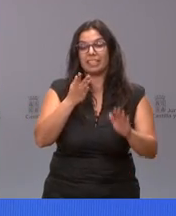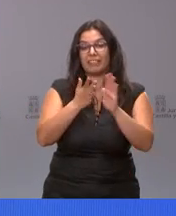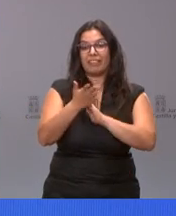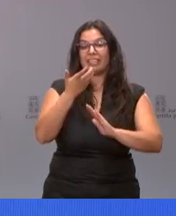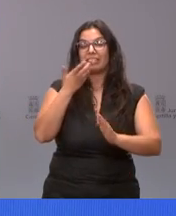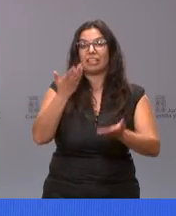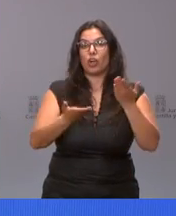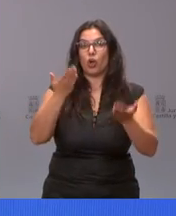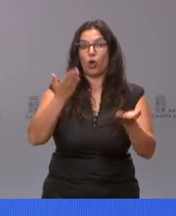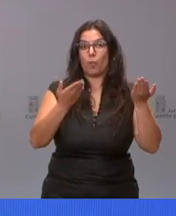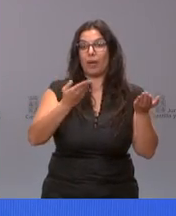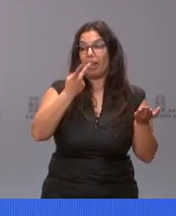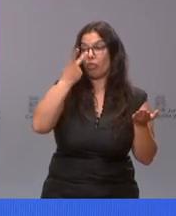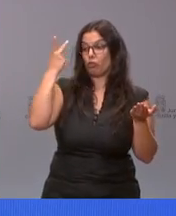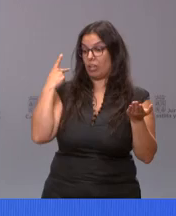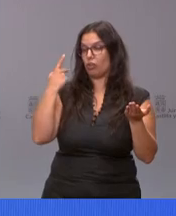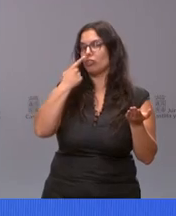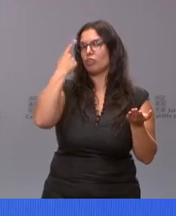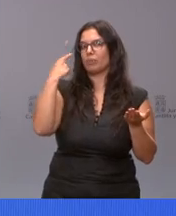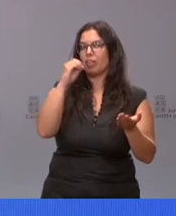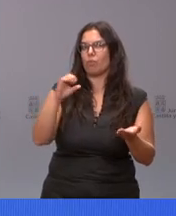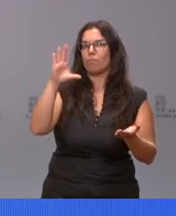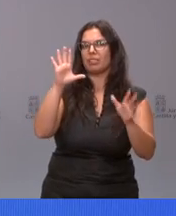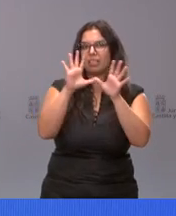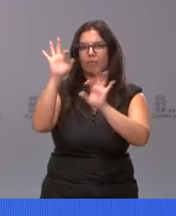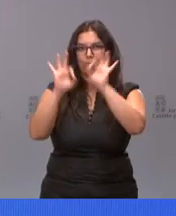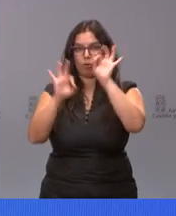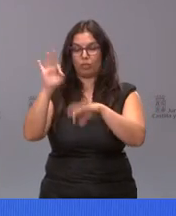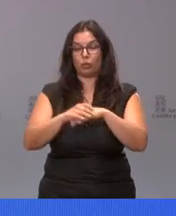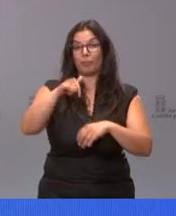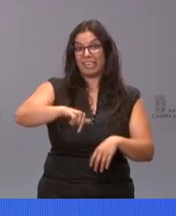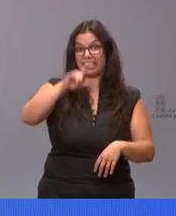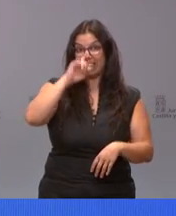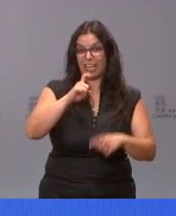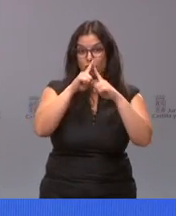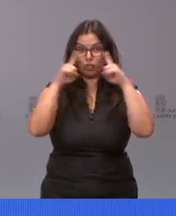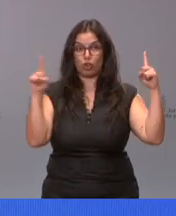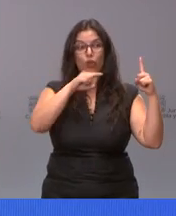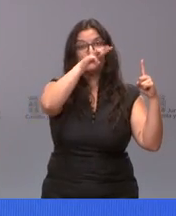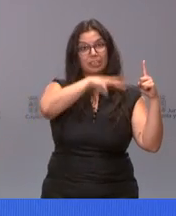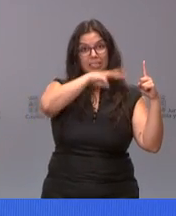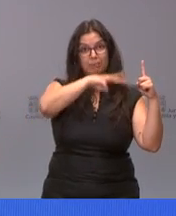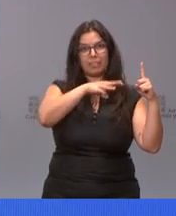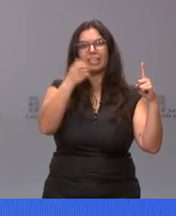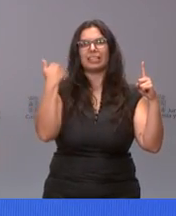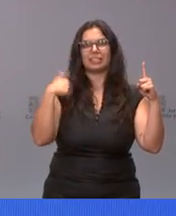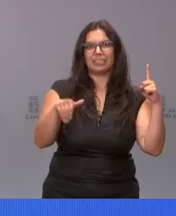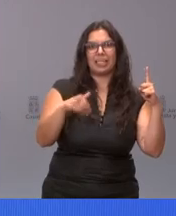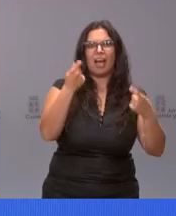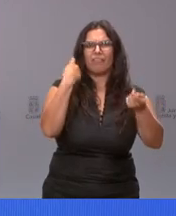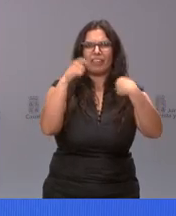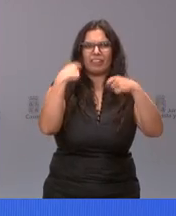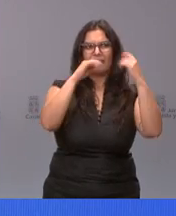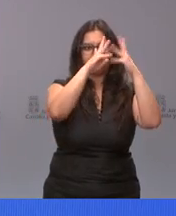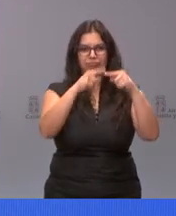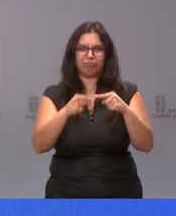10% respecto al año anterior. Y en el primer trimestre de este año hemos registrado un superávit comercial